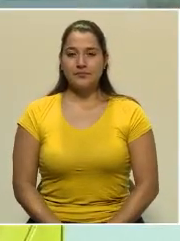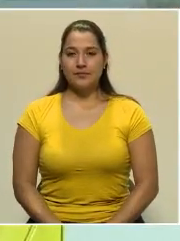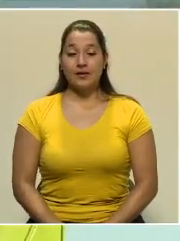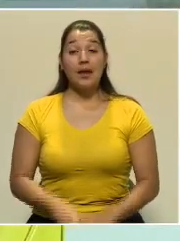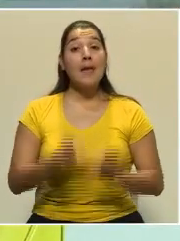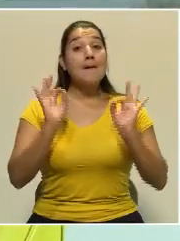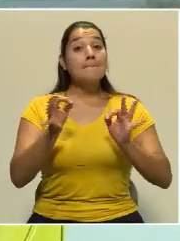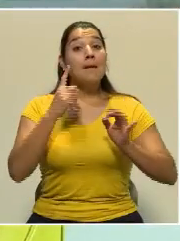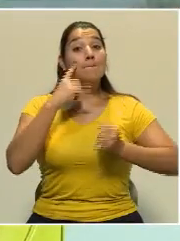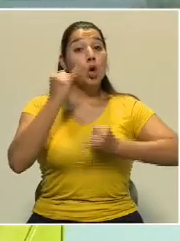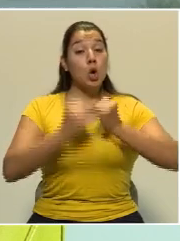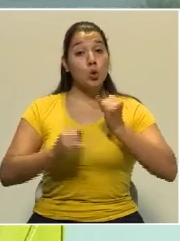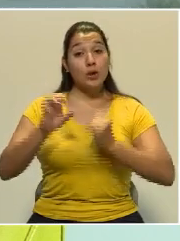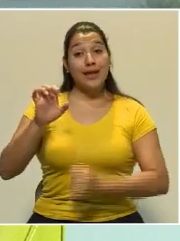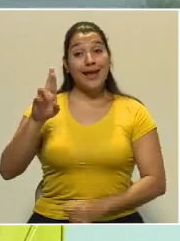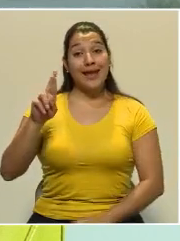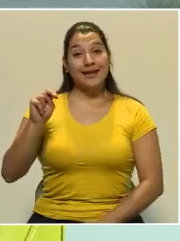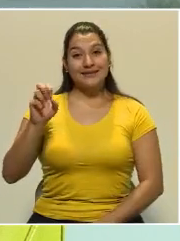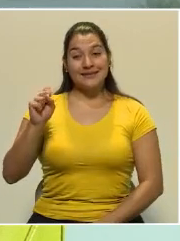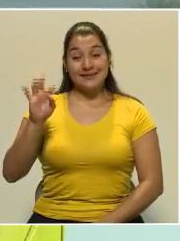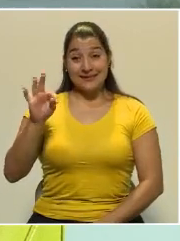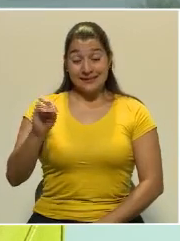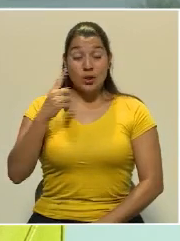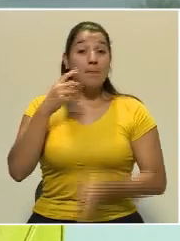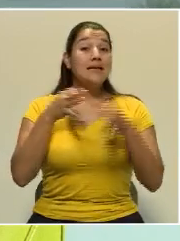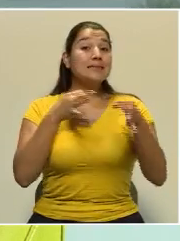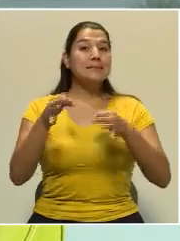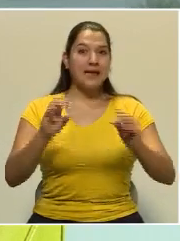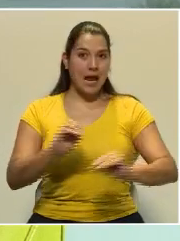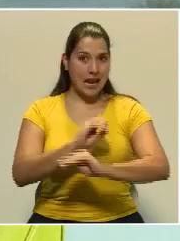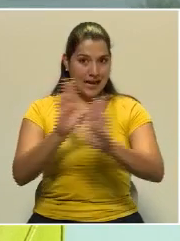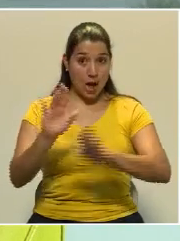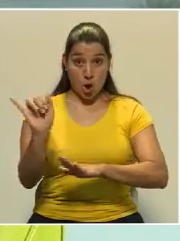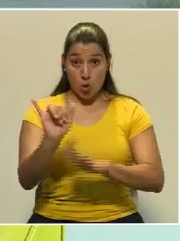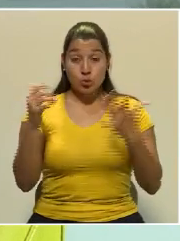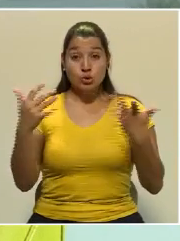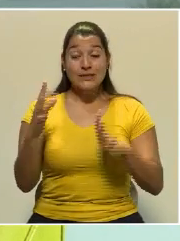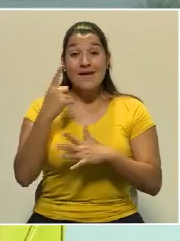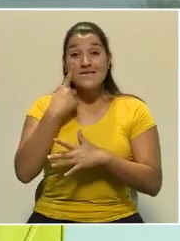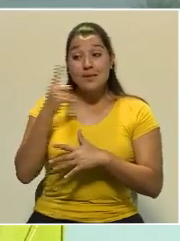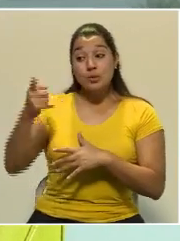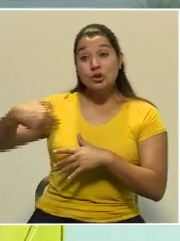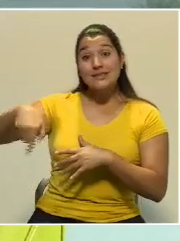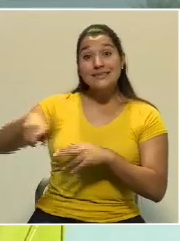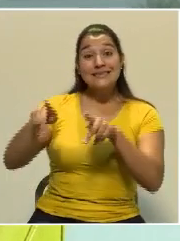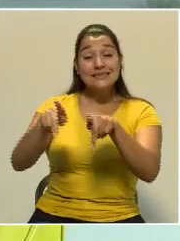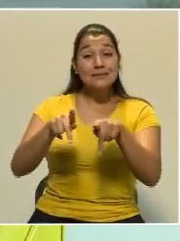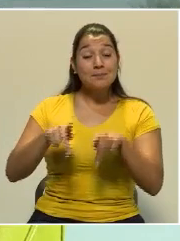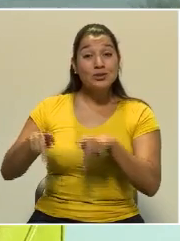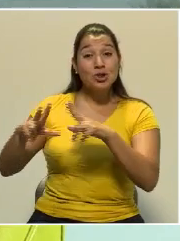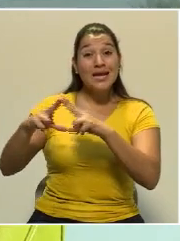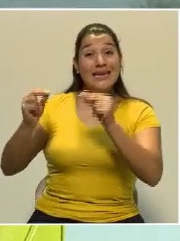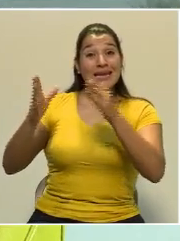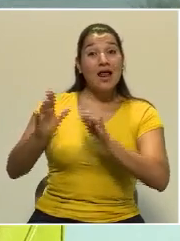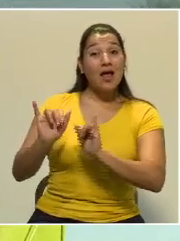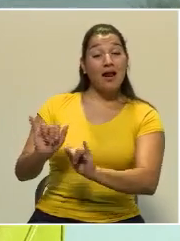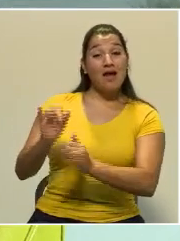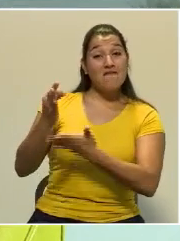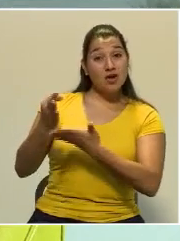Bien, por último, don Ernesto y televidentes, aclarar, y tal y como lo veíamos en la información, que estas personas nicaragüenses que están ahí en la